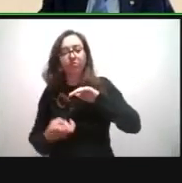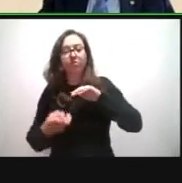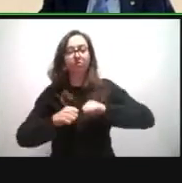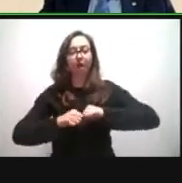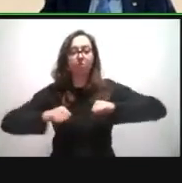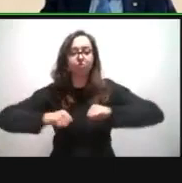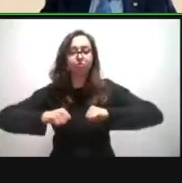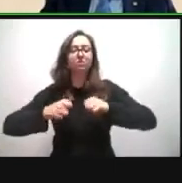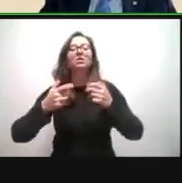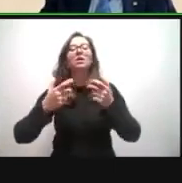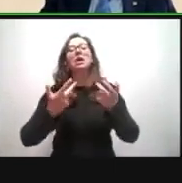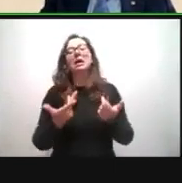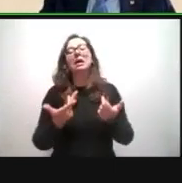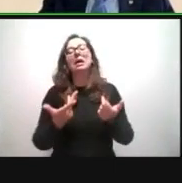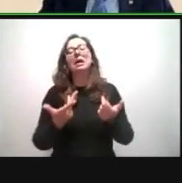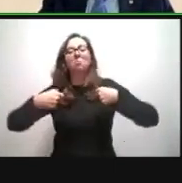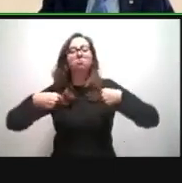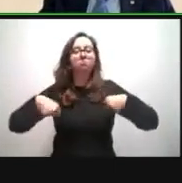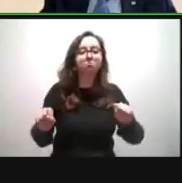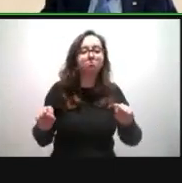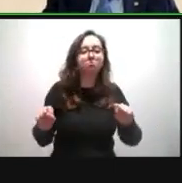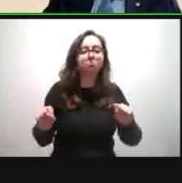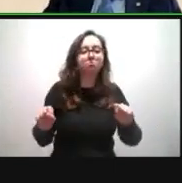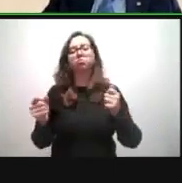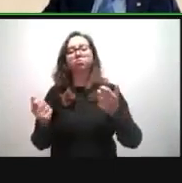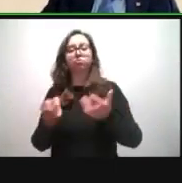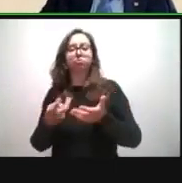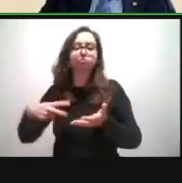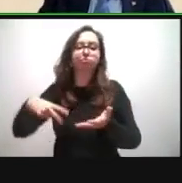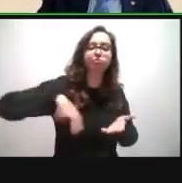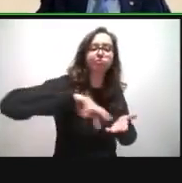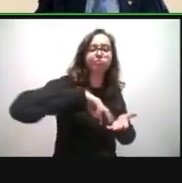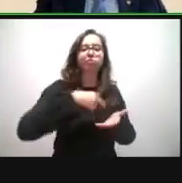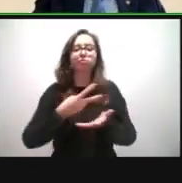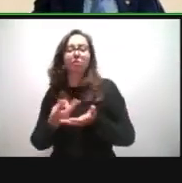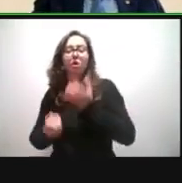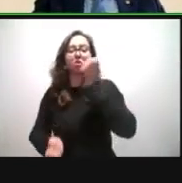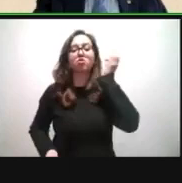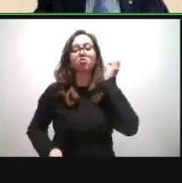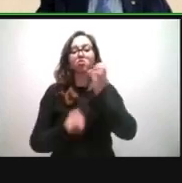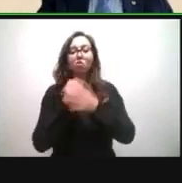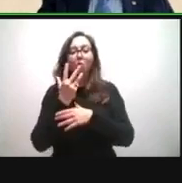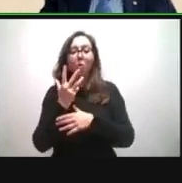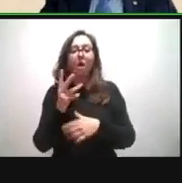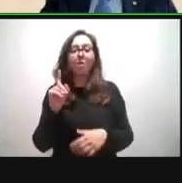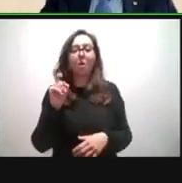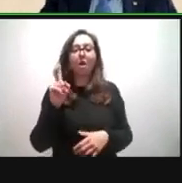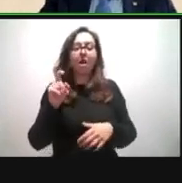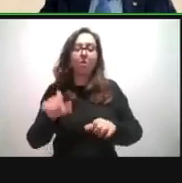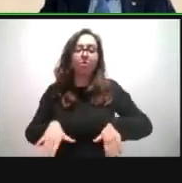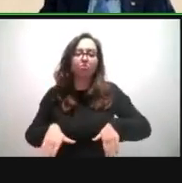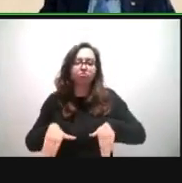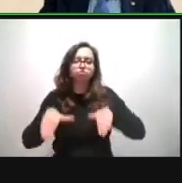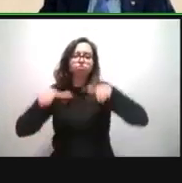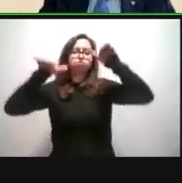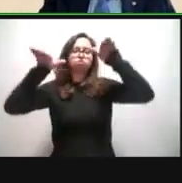alpinismo, motocross, snowboard, las botas de presión con aire para poder saltar sobre el agua y, ¿por